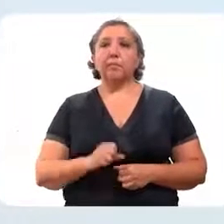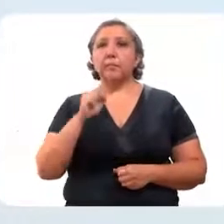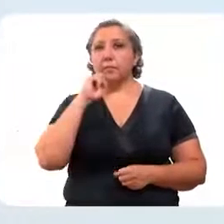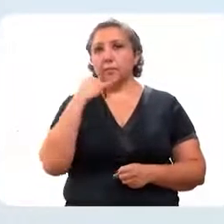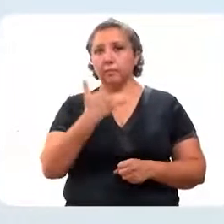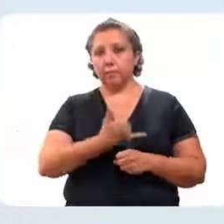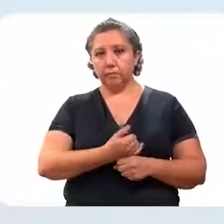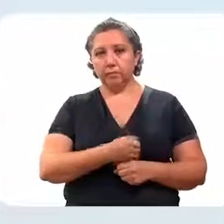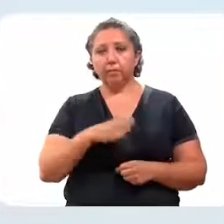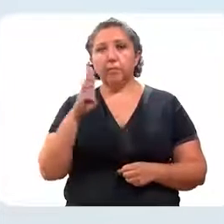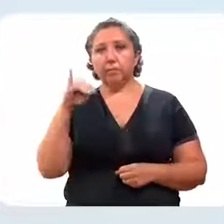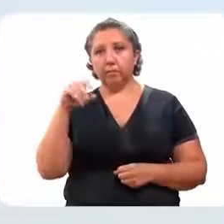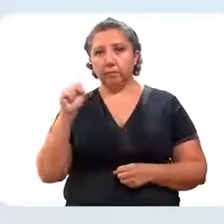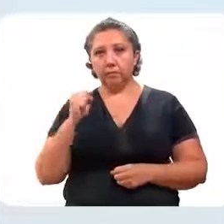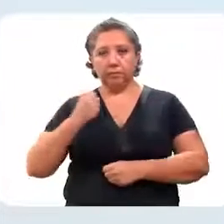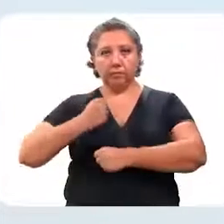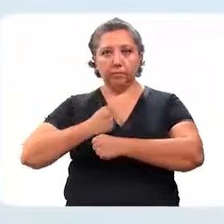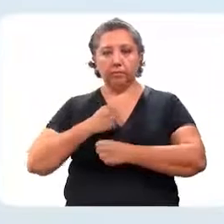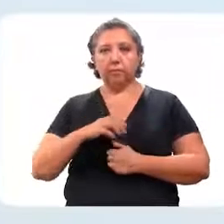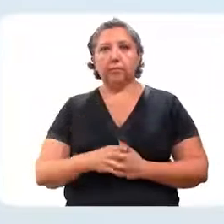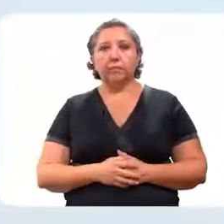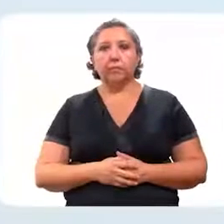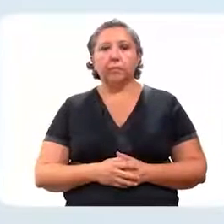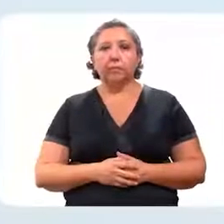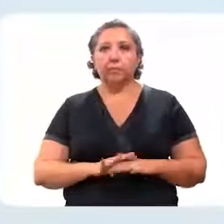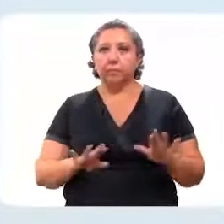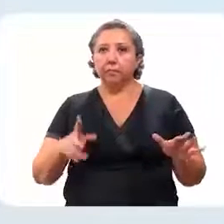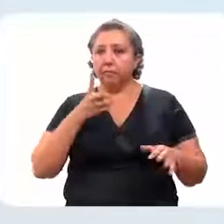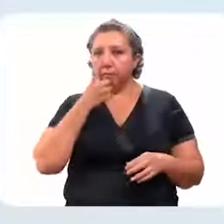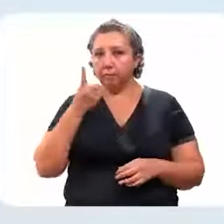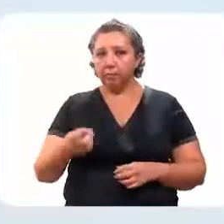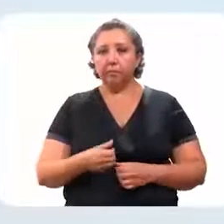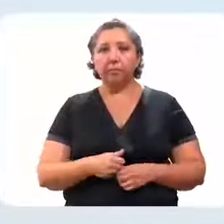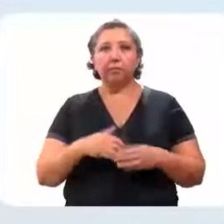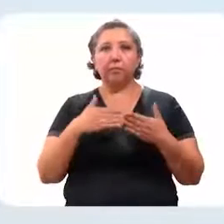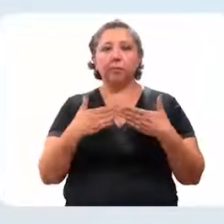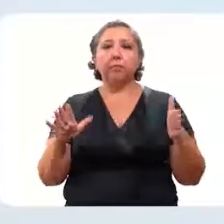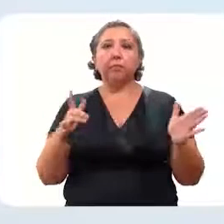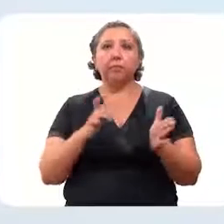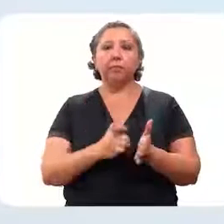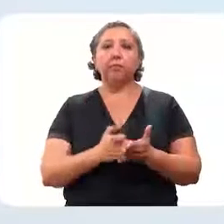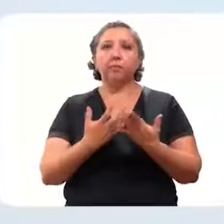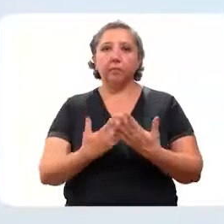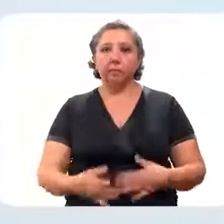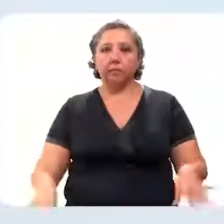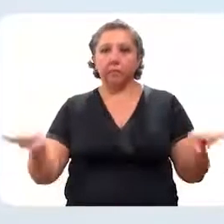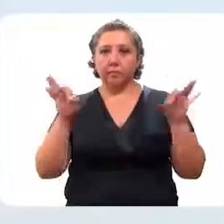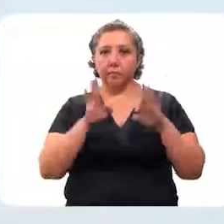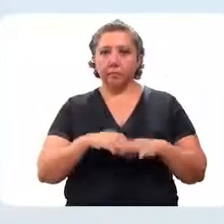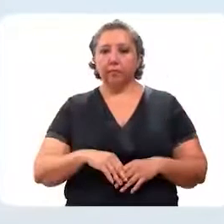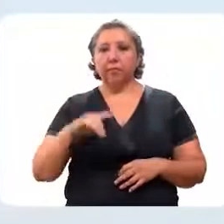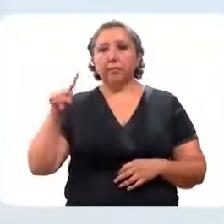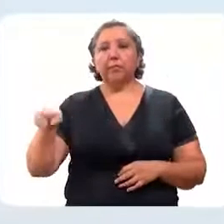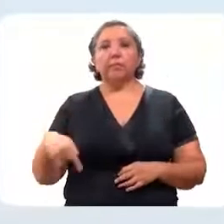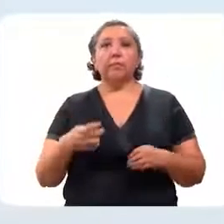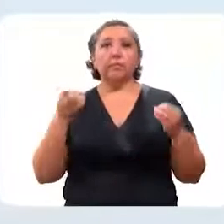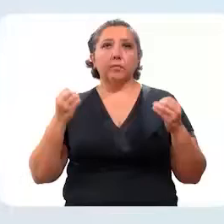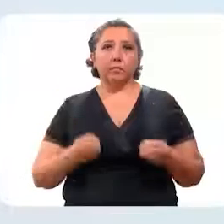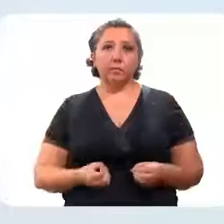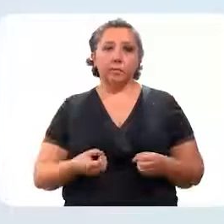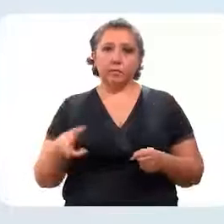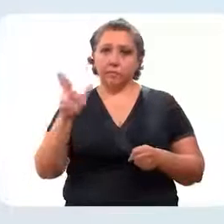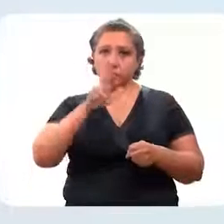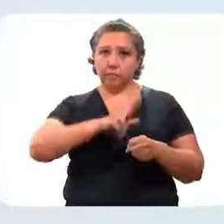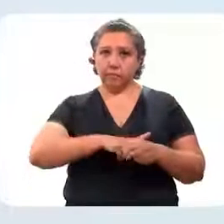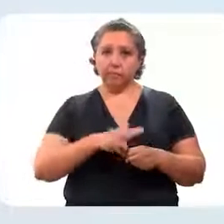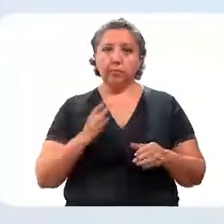la Secretaría de Bienestar y las Fuerzas Armadas. Como se ha señalado, en la reapertura económica, los datos más importantes son